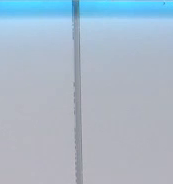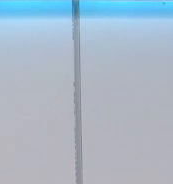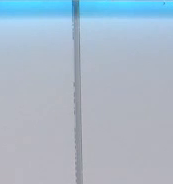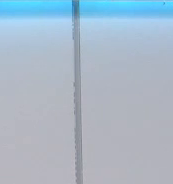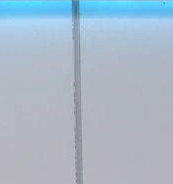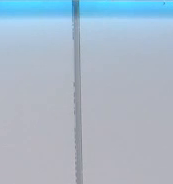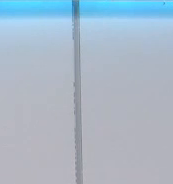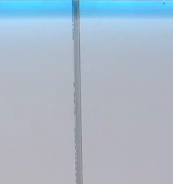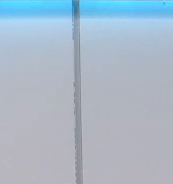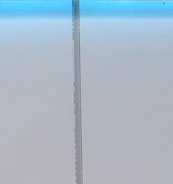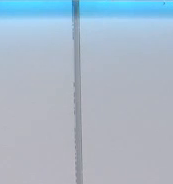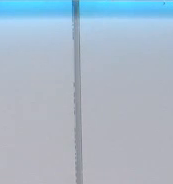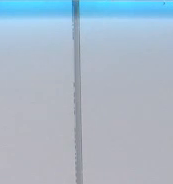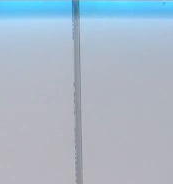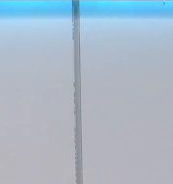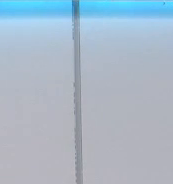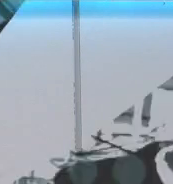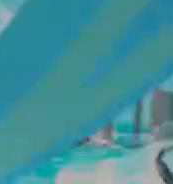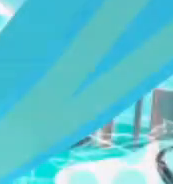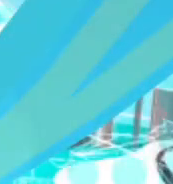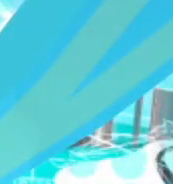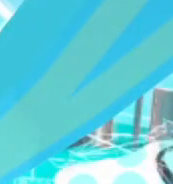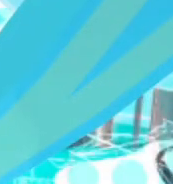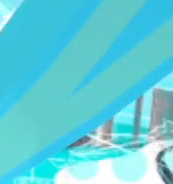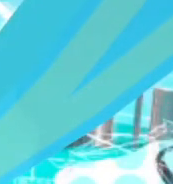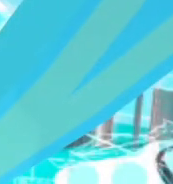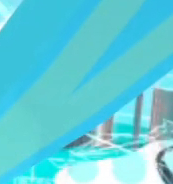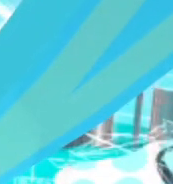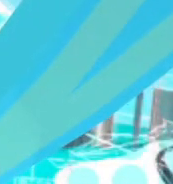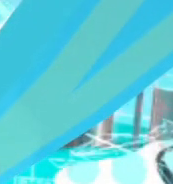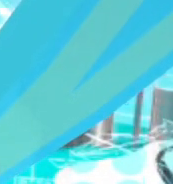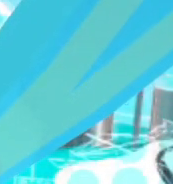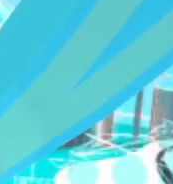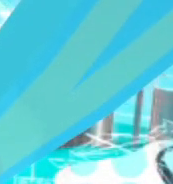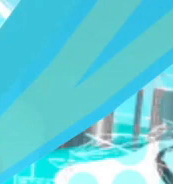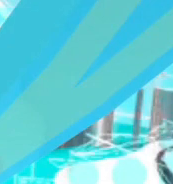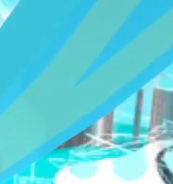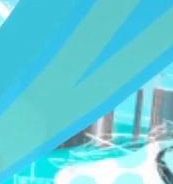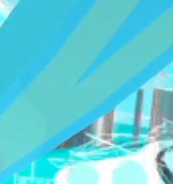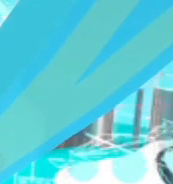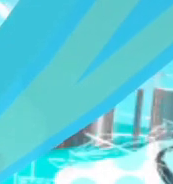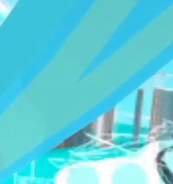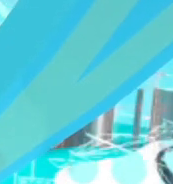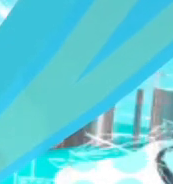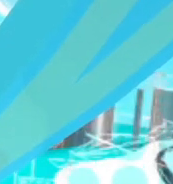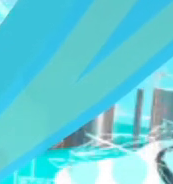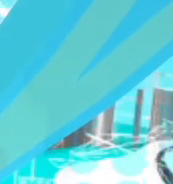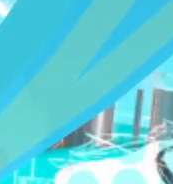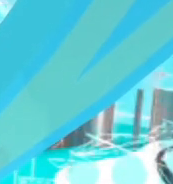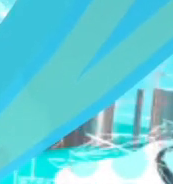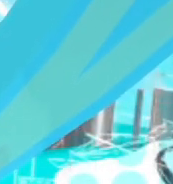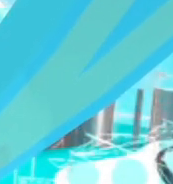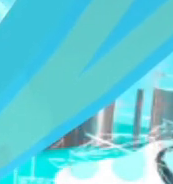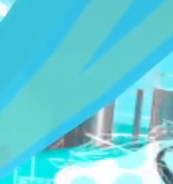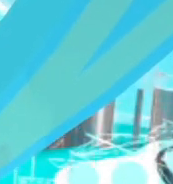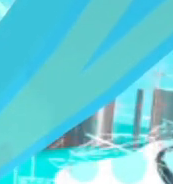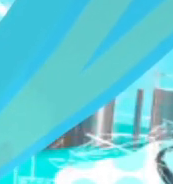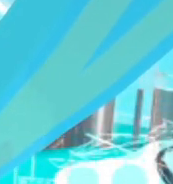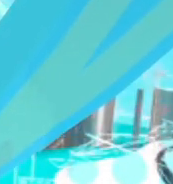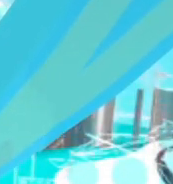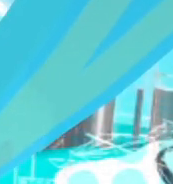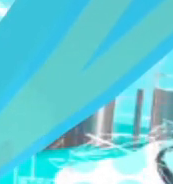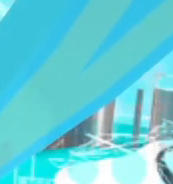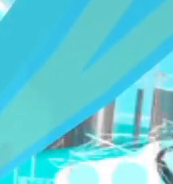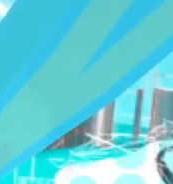7 de la noche con 39 minutos. Hacemos un repaso por la tasa básica pasiva que regirá a partir de mañana y sigue